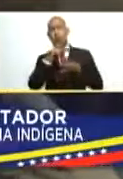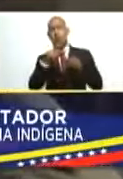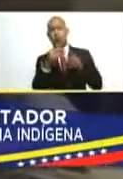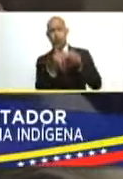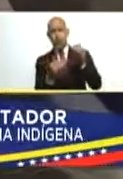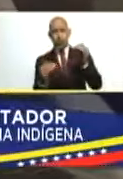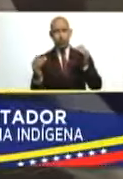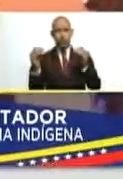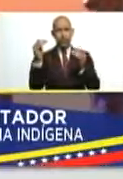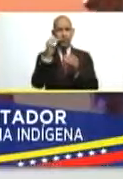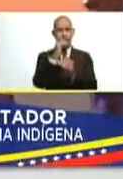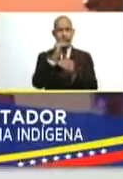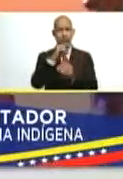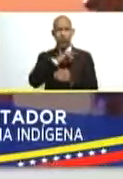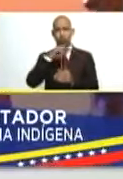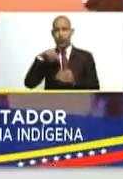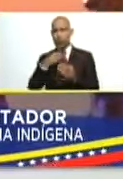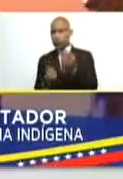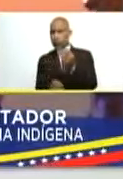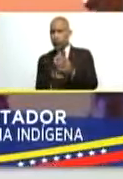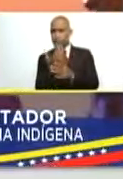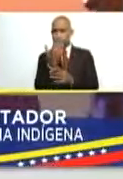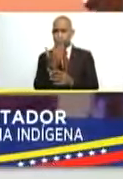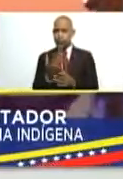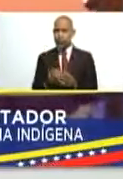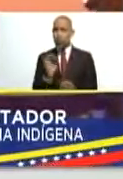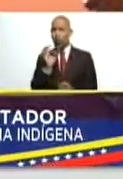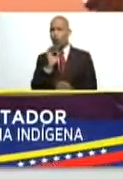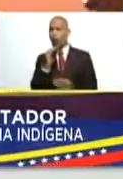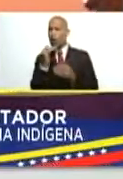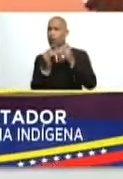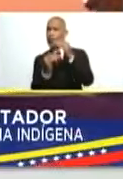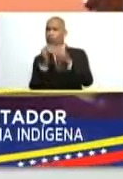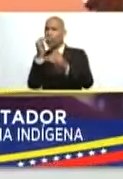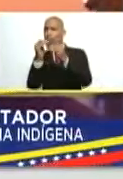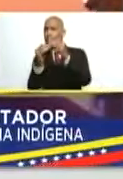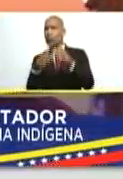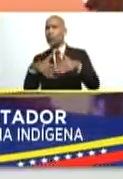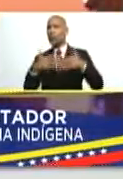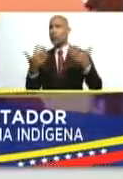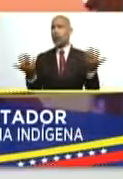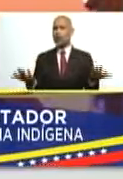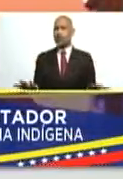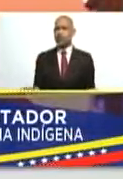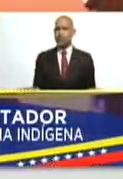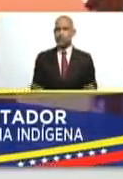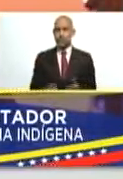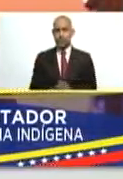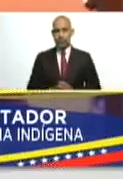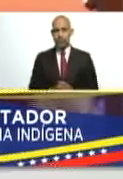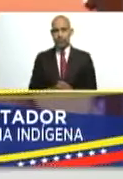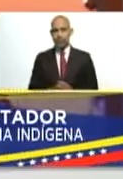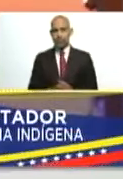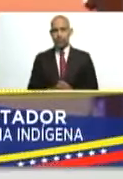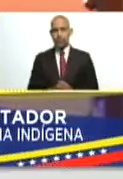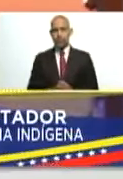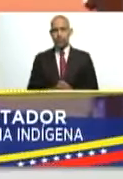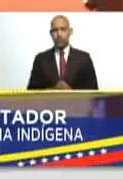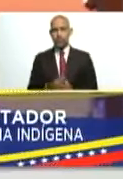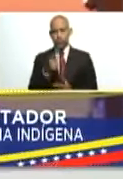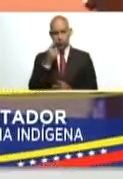¿Somos creación o evolución? Decía yo frente al androide, a la humanoide. ¿Ustedes no